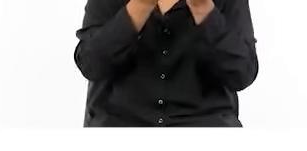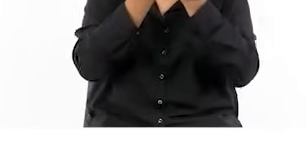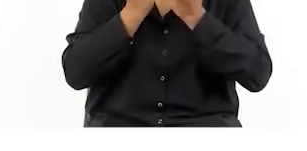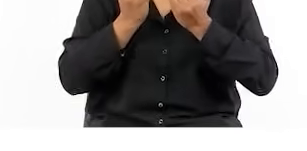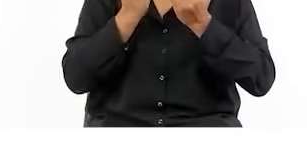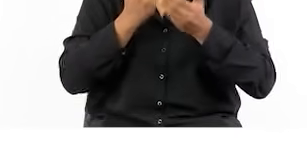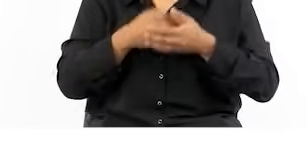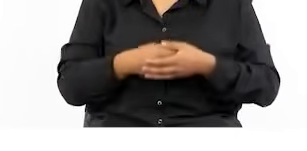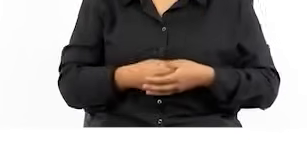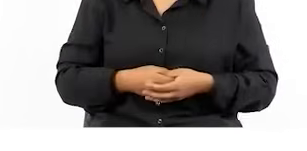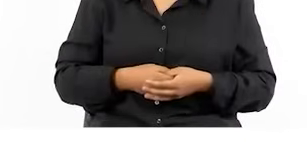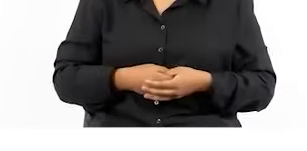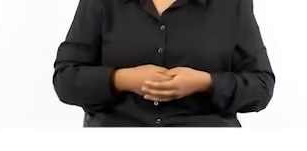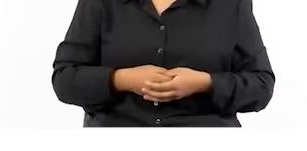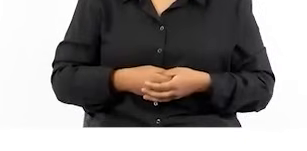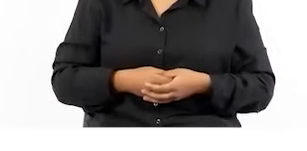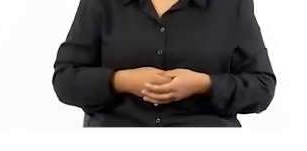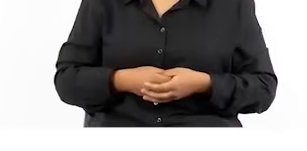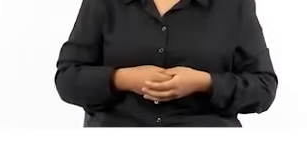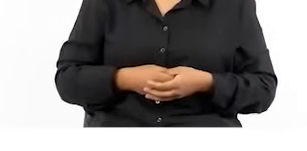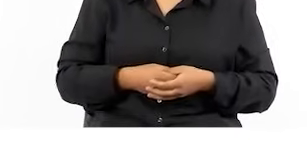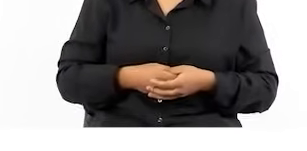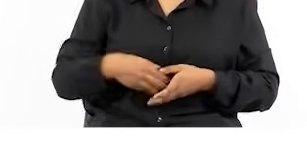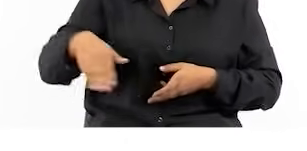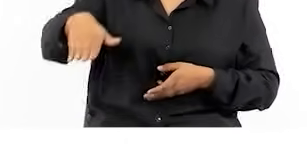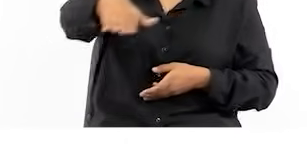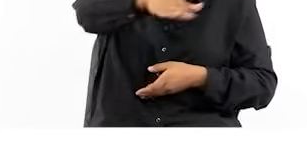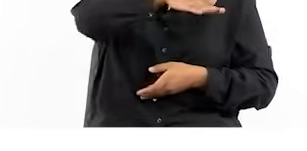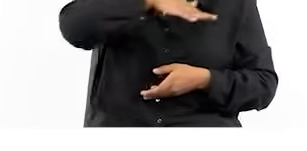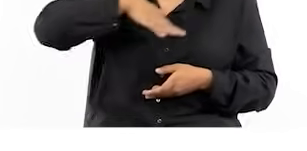organismos vegetales, aire y agua.